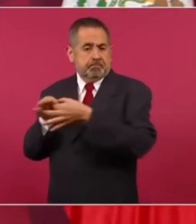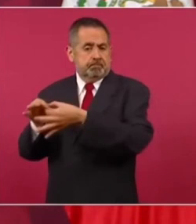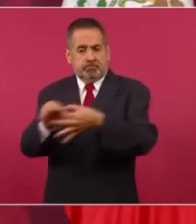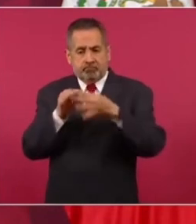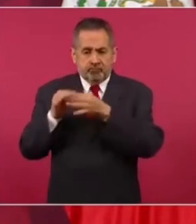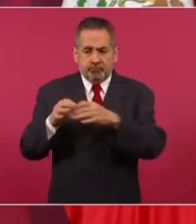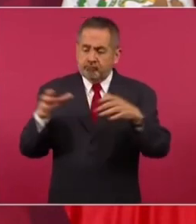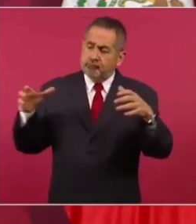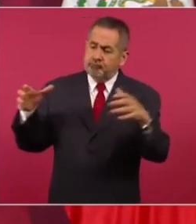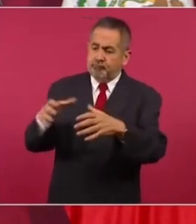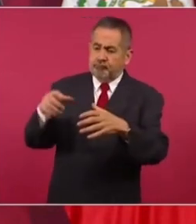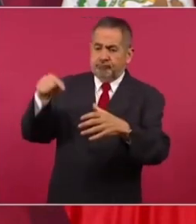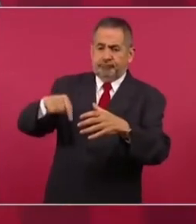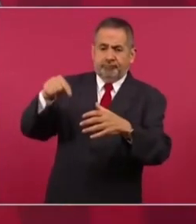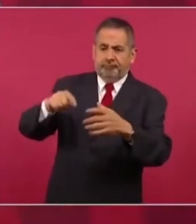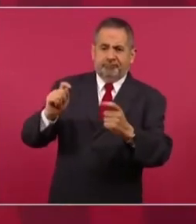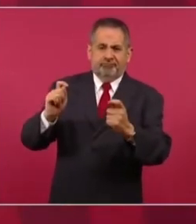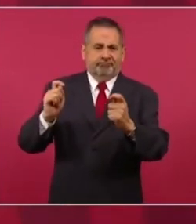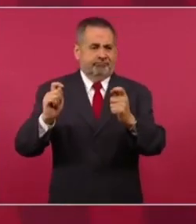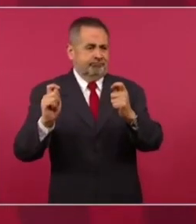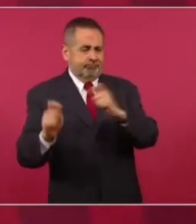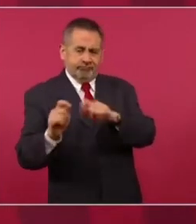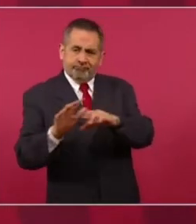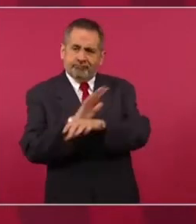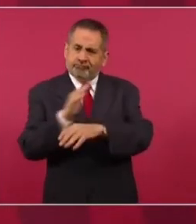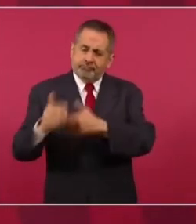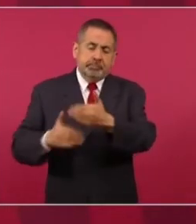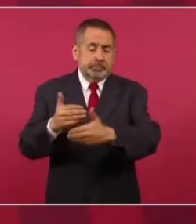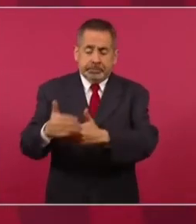del movimiento transformador.